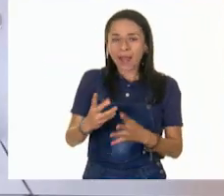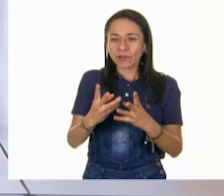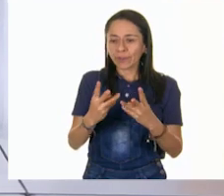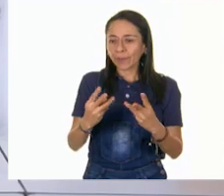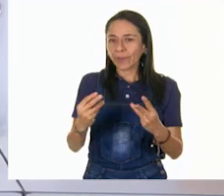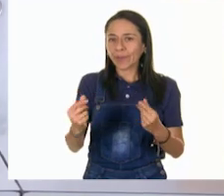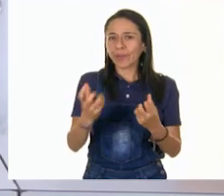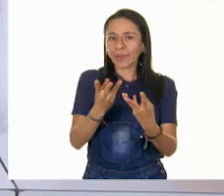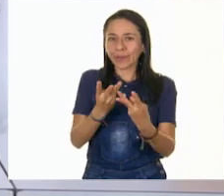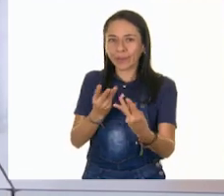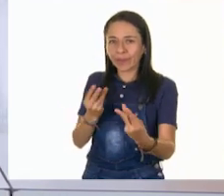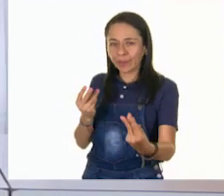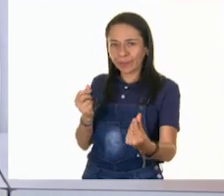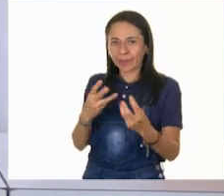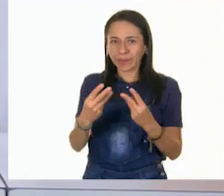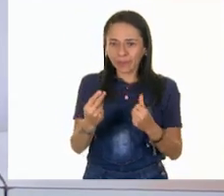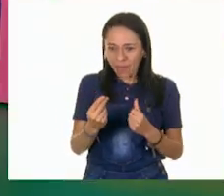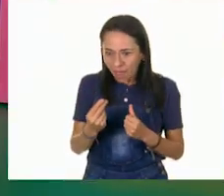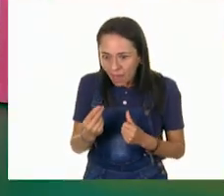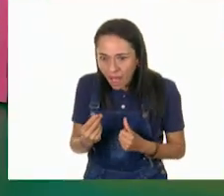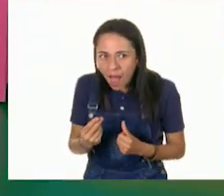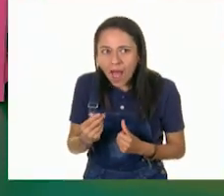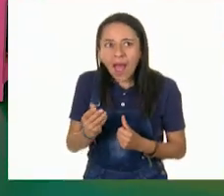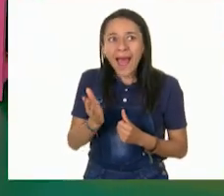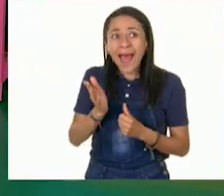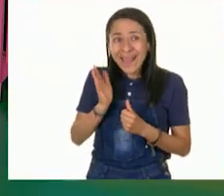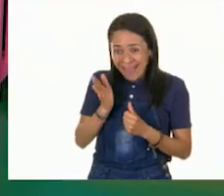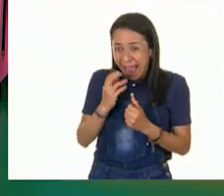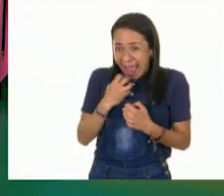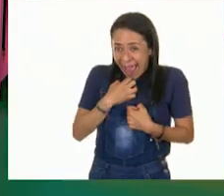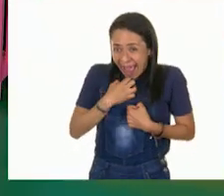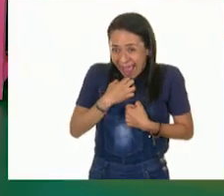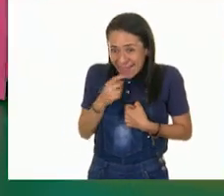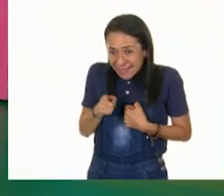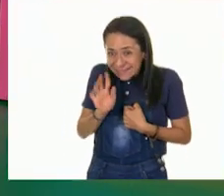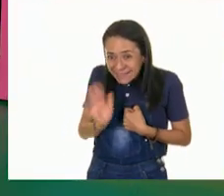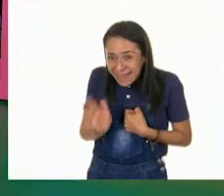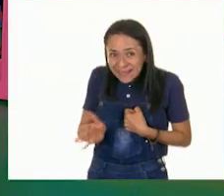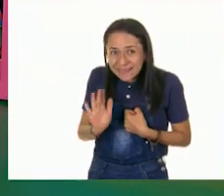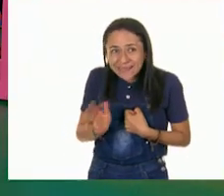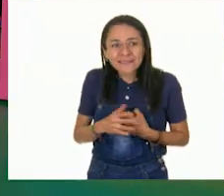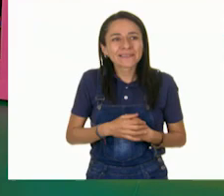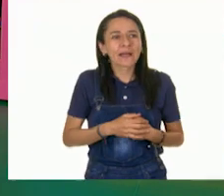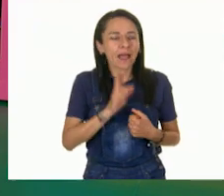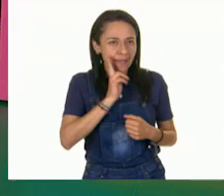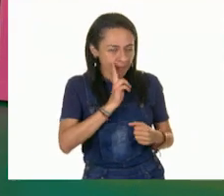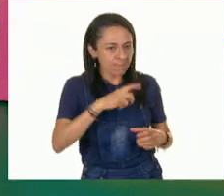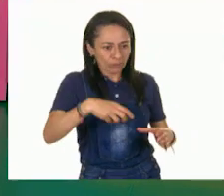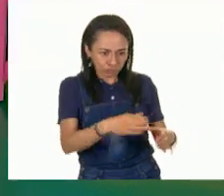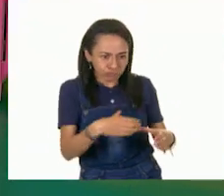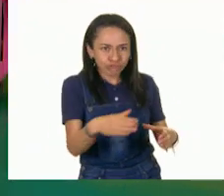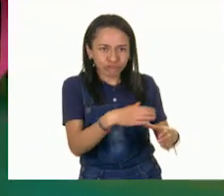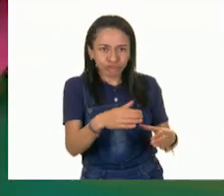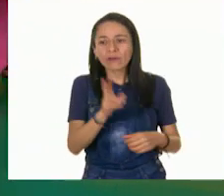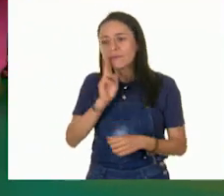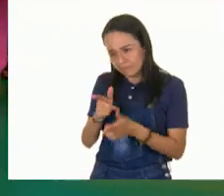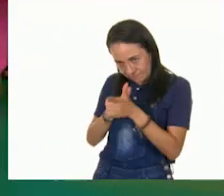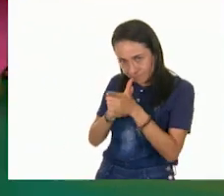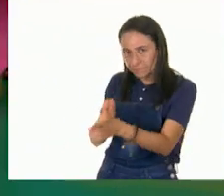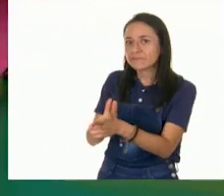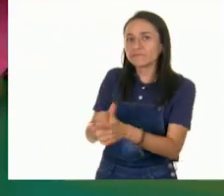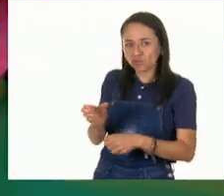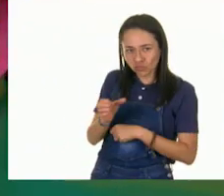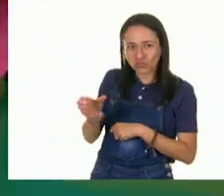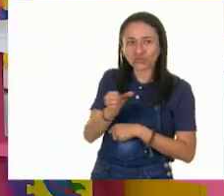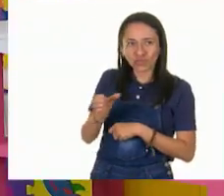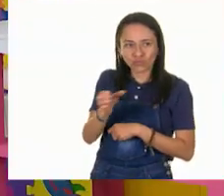esta emoción. ¡Ya me emocioné aquí demasiado! Déjame darle. Dale, dale, dale. Duro. Vamos a revolverla.